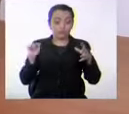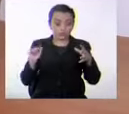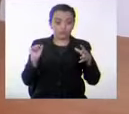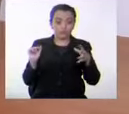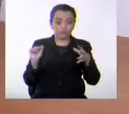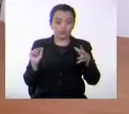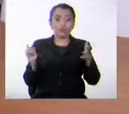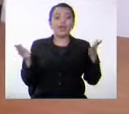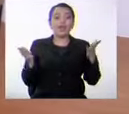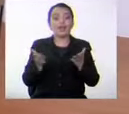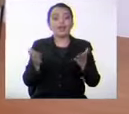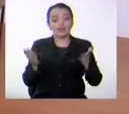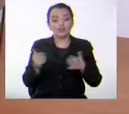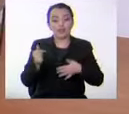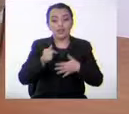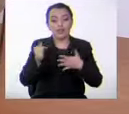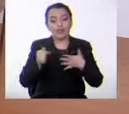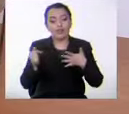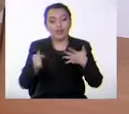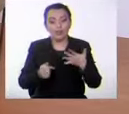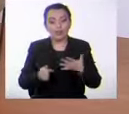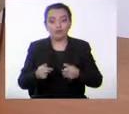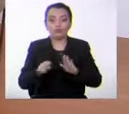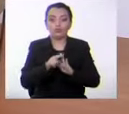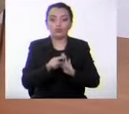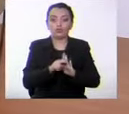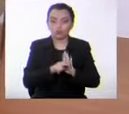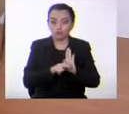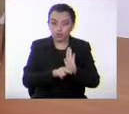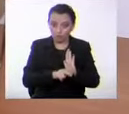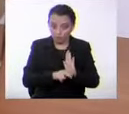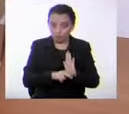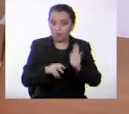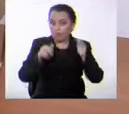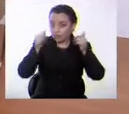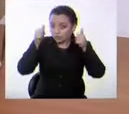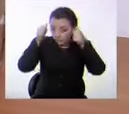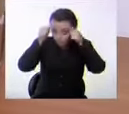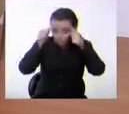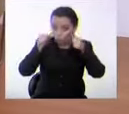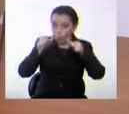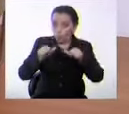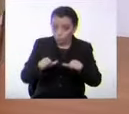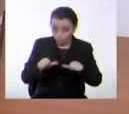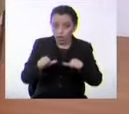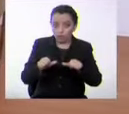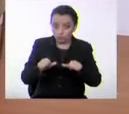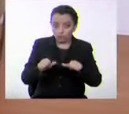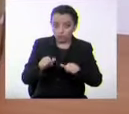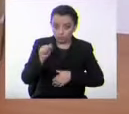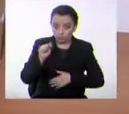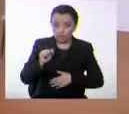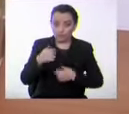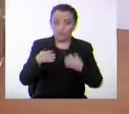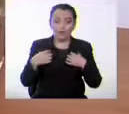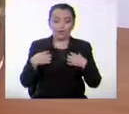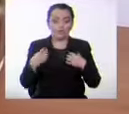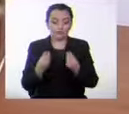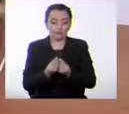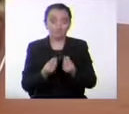generan también leyes, normas, acuerdos, las reglas del juego para vivir en esa sociedad.